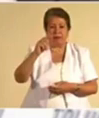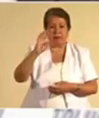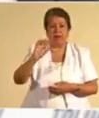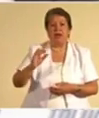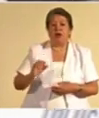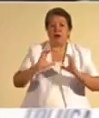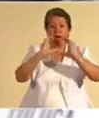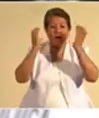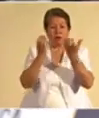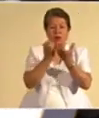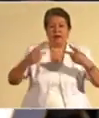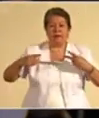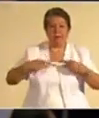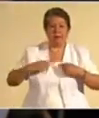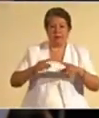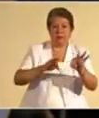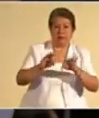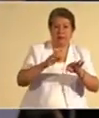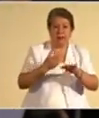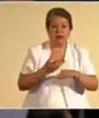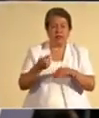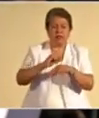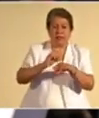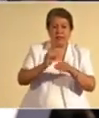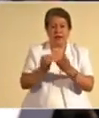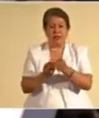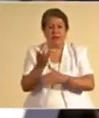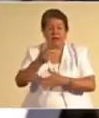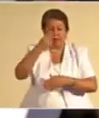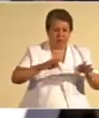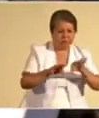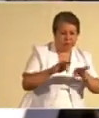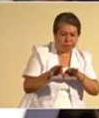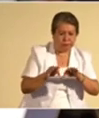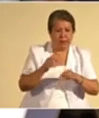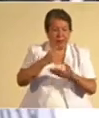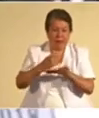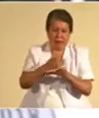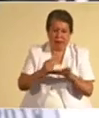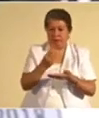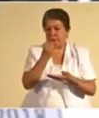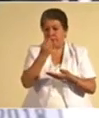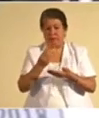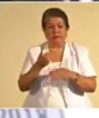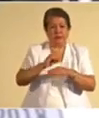día salen para ganarse el pan de cada día. Y sí,